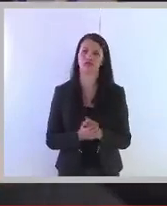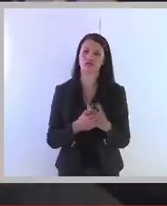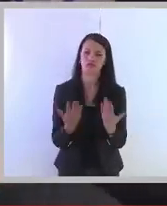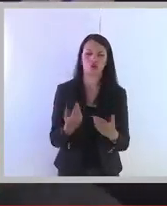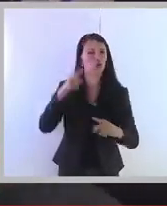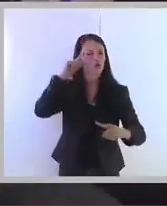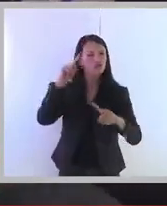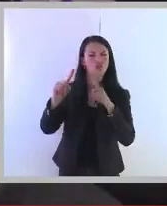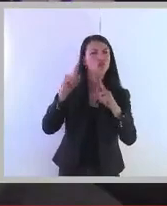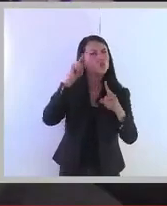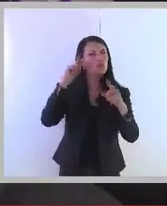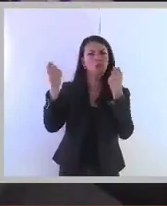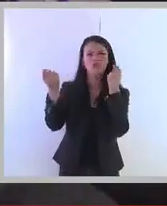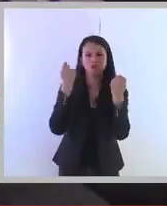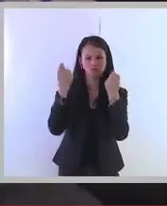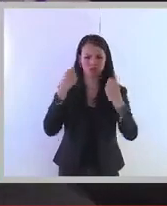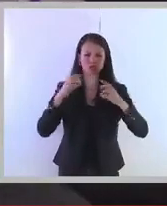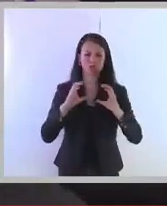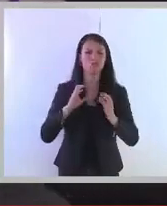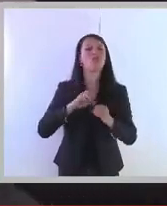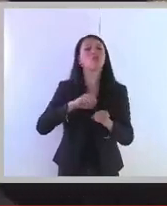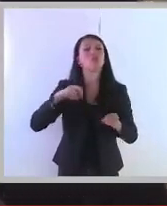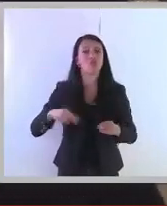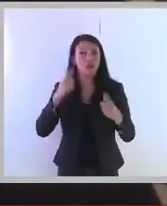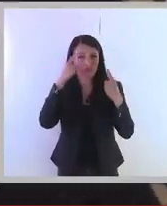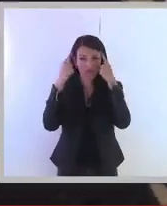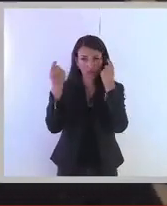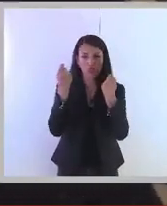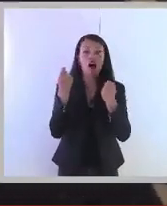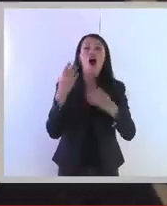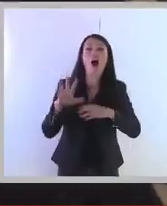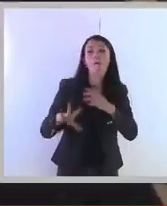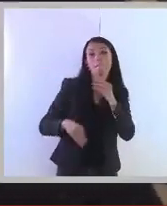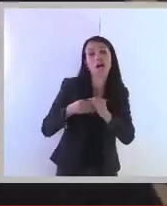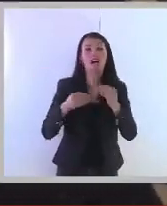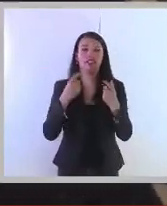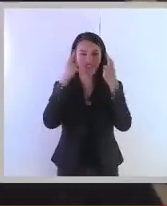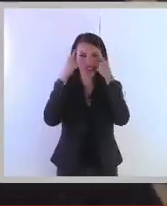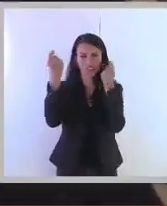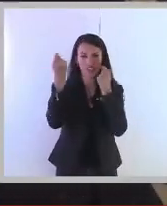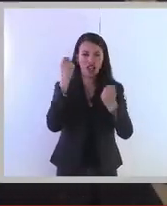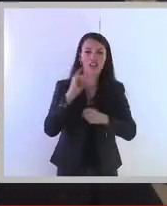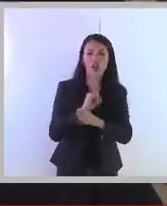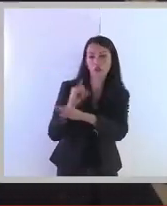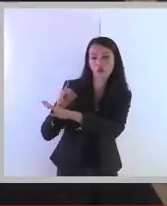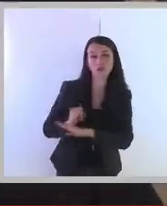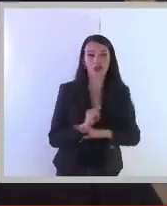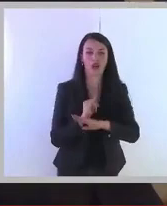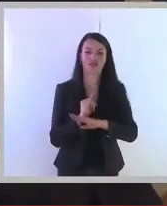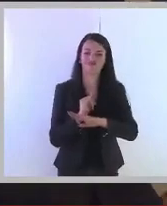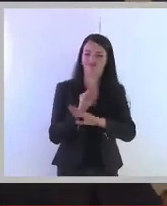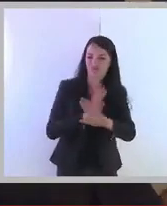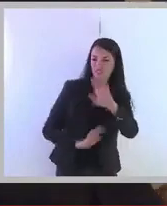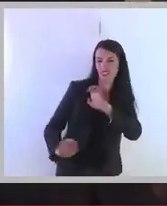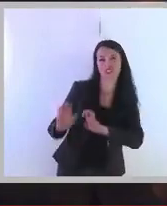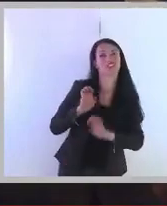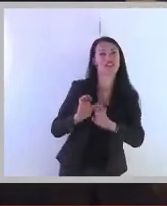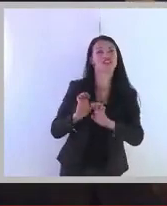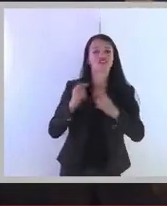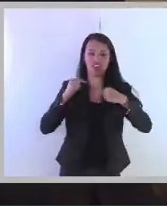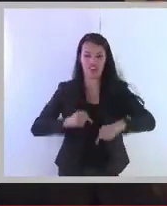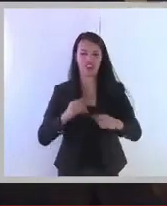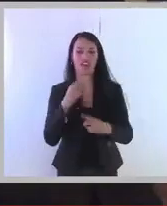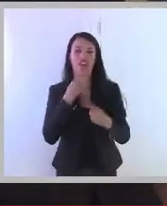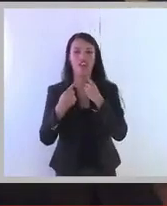nuestras estrategias ciudadanas, además de las estrategias institucionales, para defender eso que estamos construyendo en diálogo social